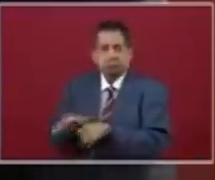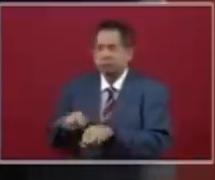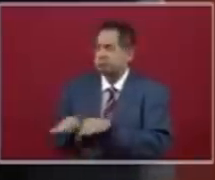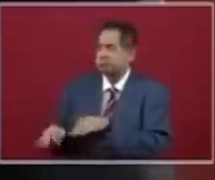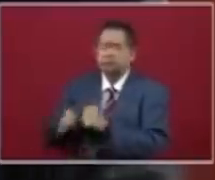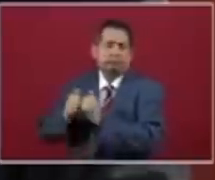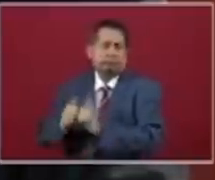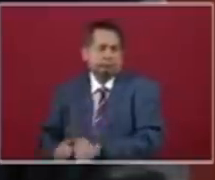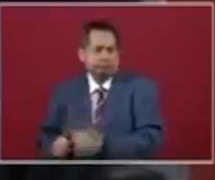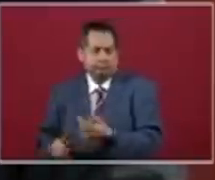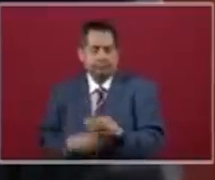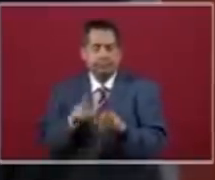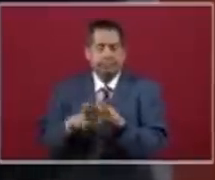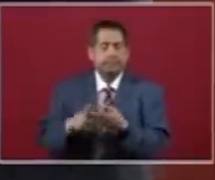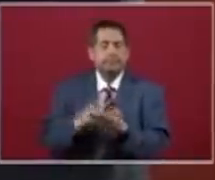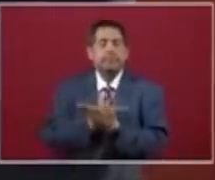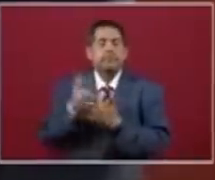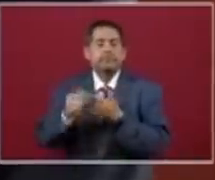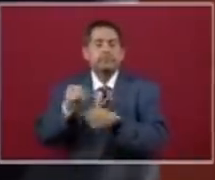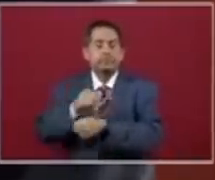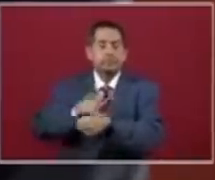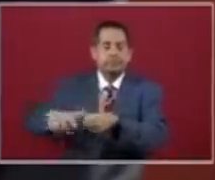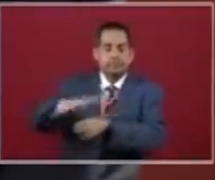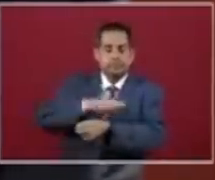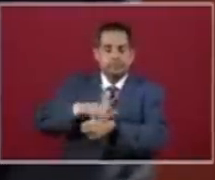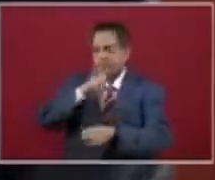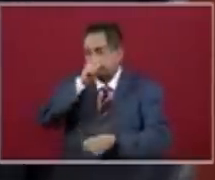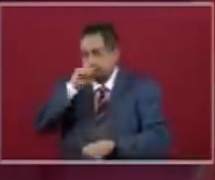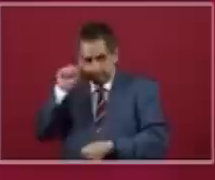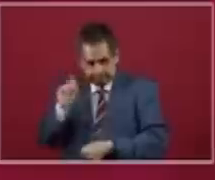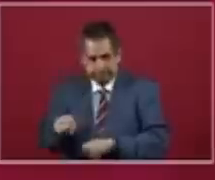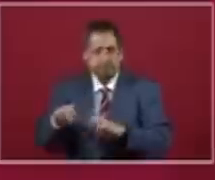El proyecto del Istmo de Tehuantepec, ese es el propósito.